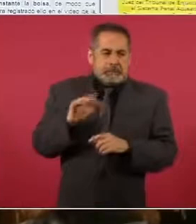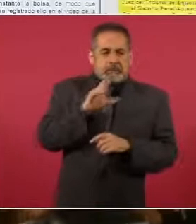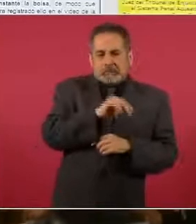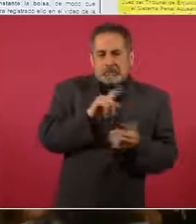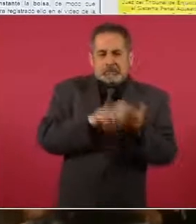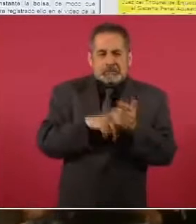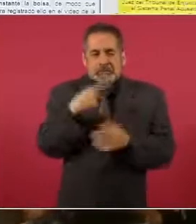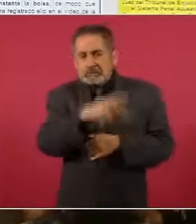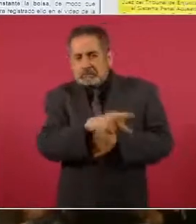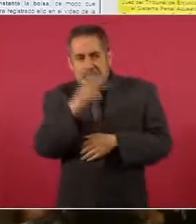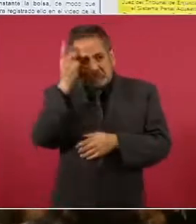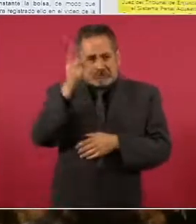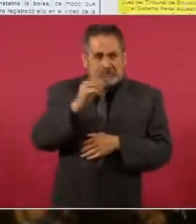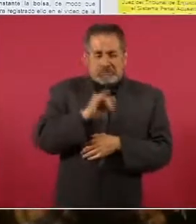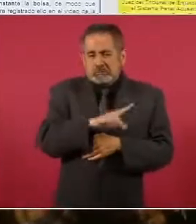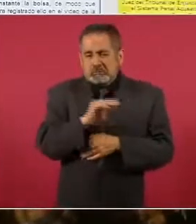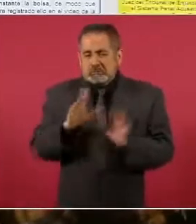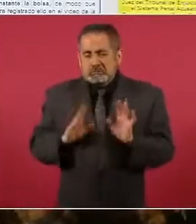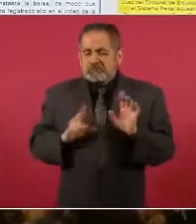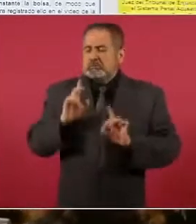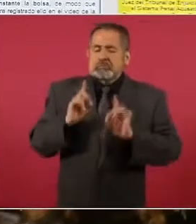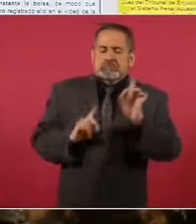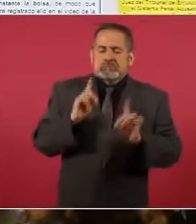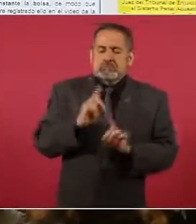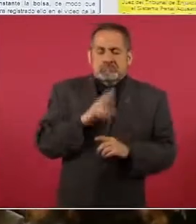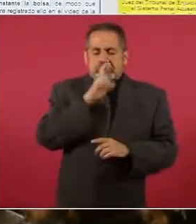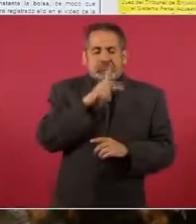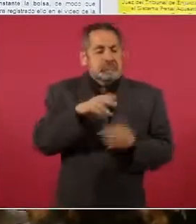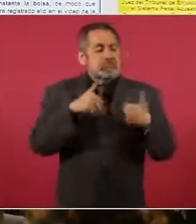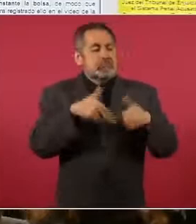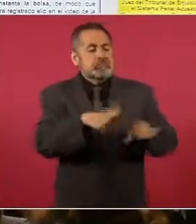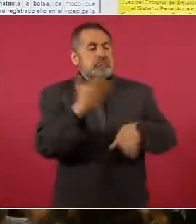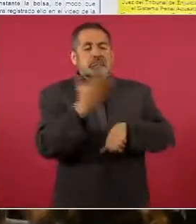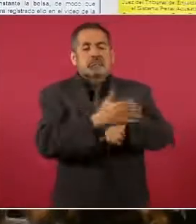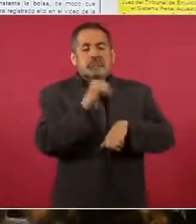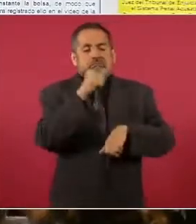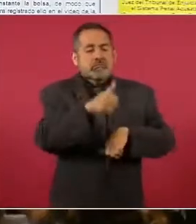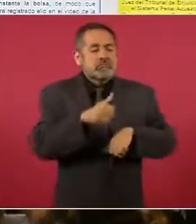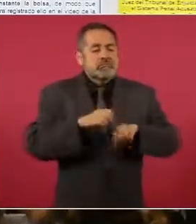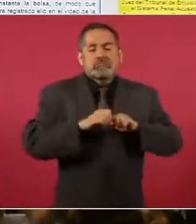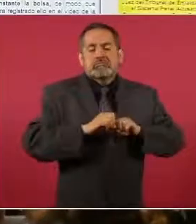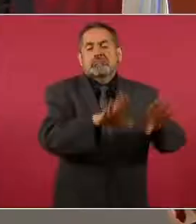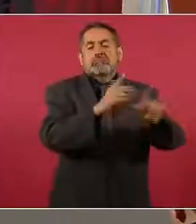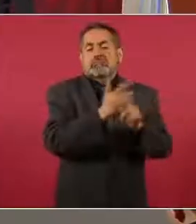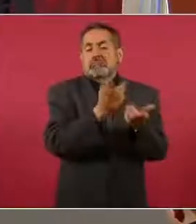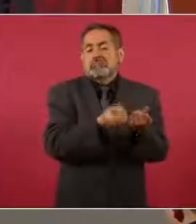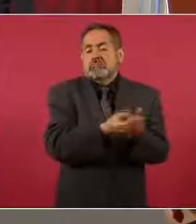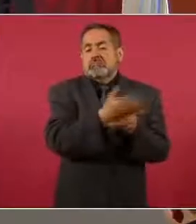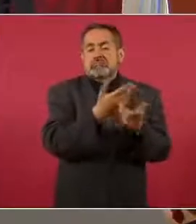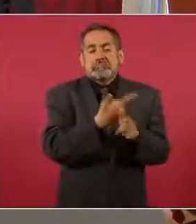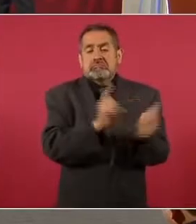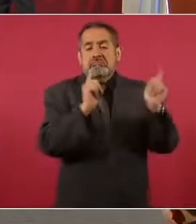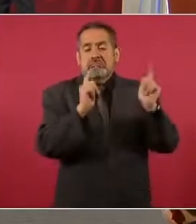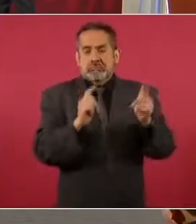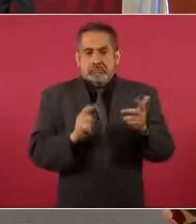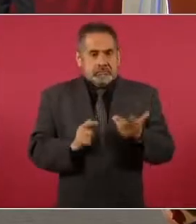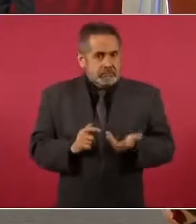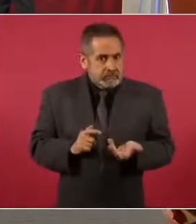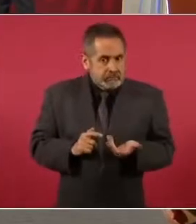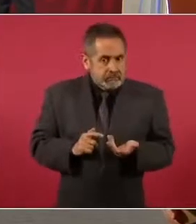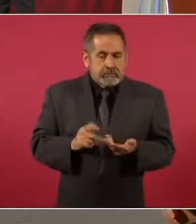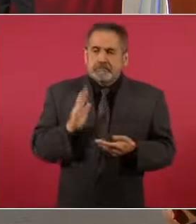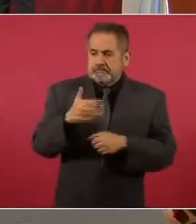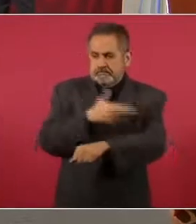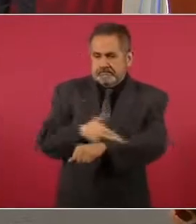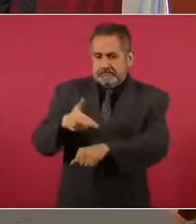que él hubiera portado esa arma y esa droga, lo absolvió, ya se recurrió el asunto, pero